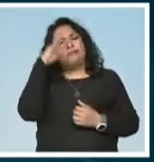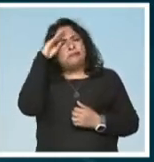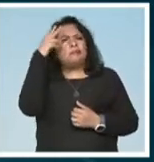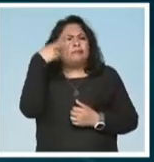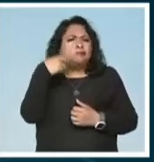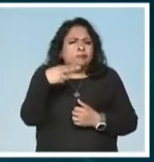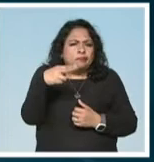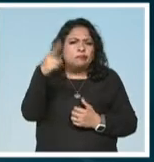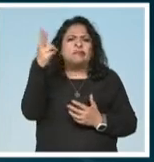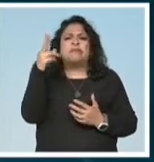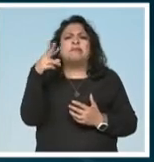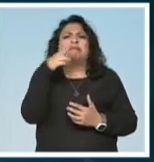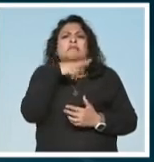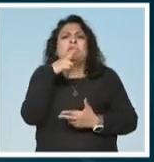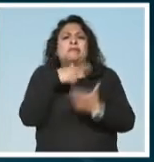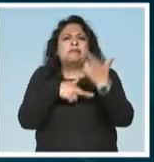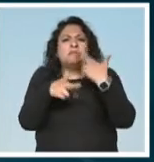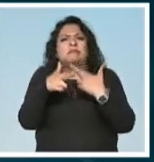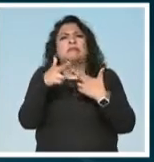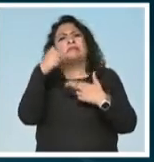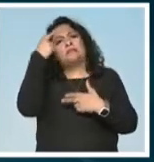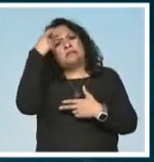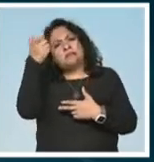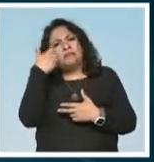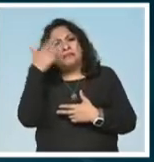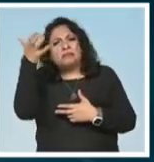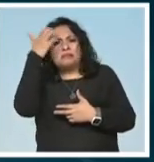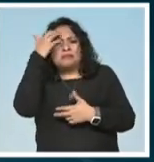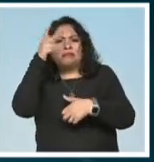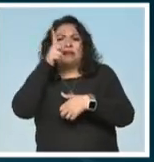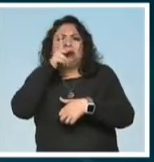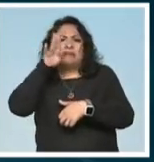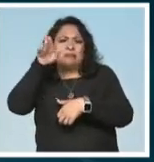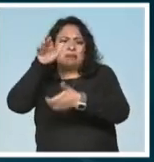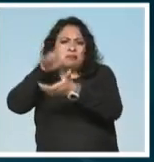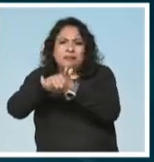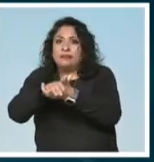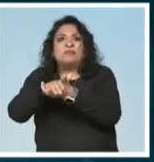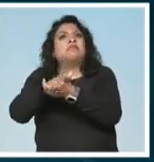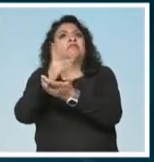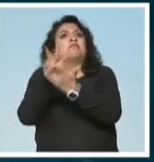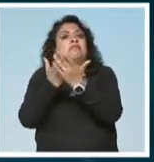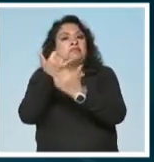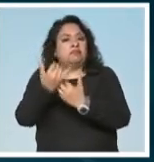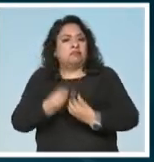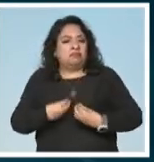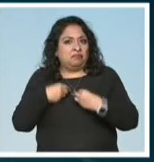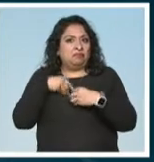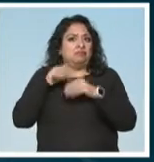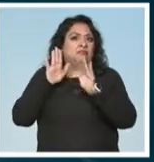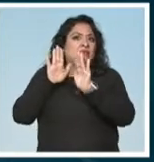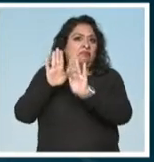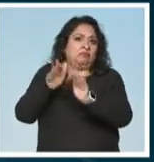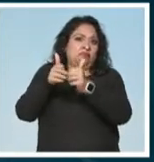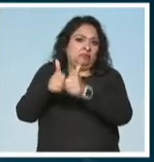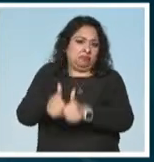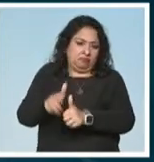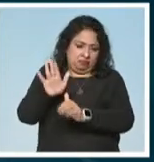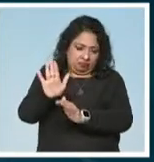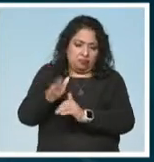viaje corto para conocer a los padres de su esposa se convirtió en un proyecto de vida que lo tiene allá hasta